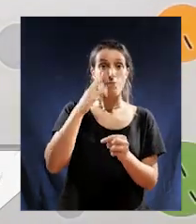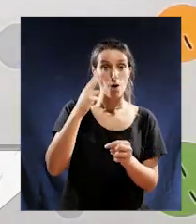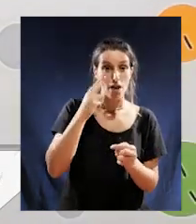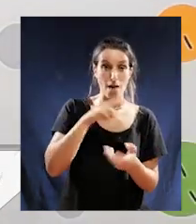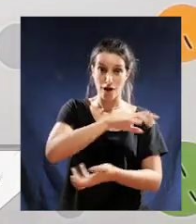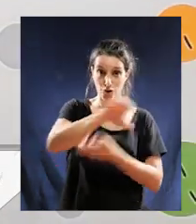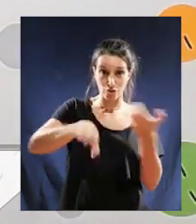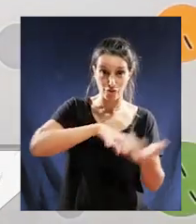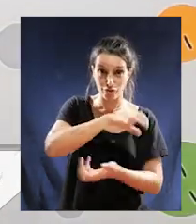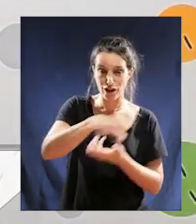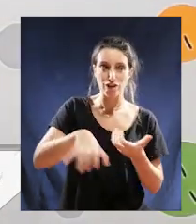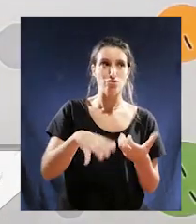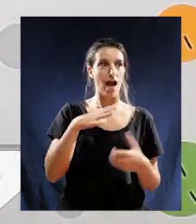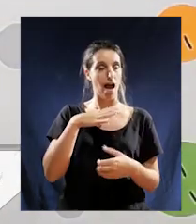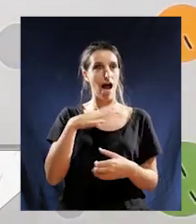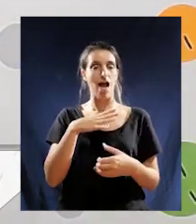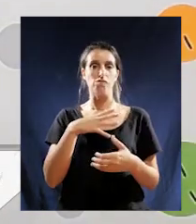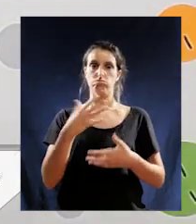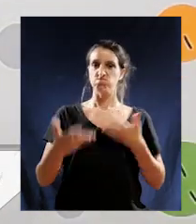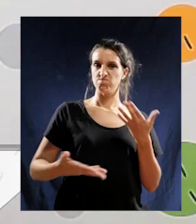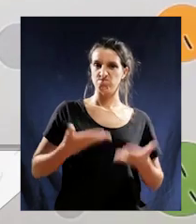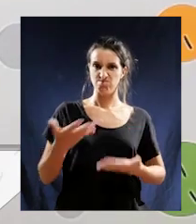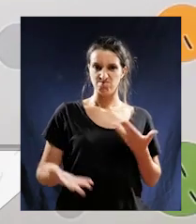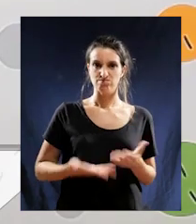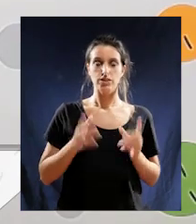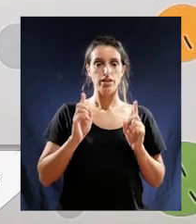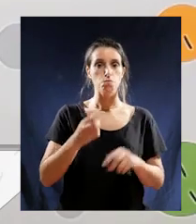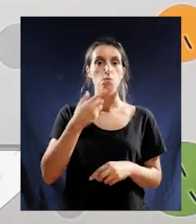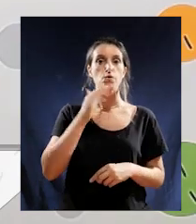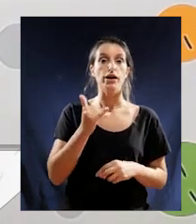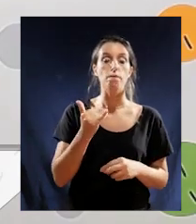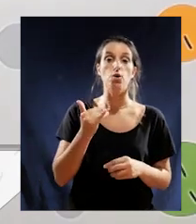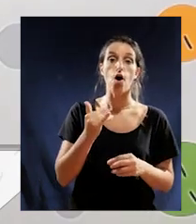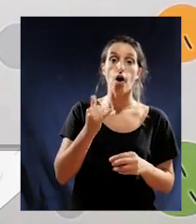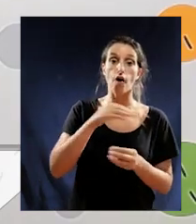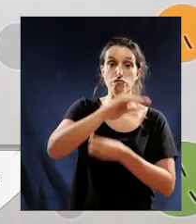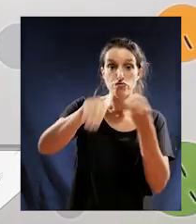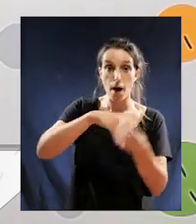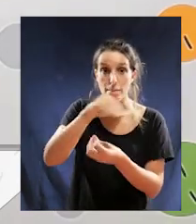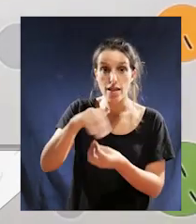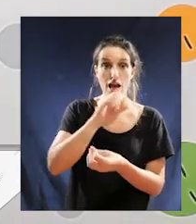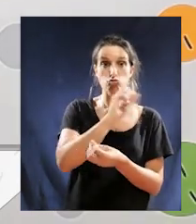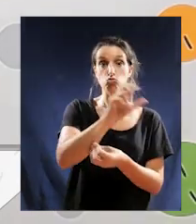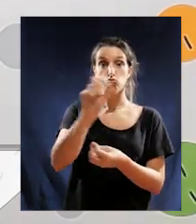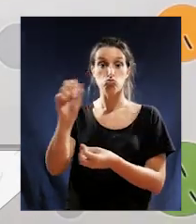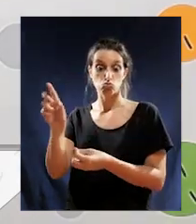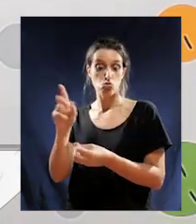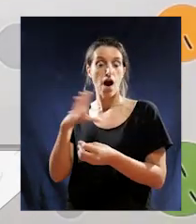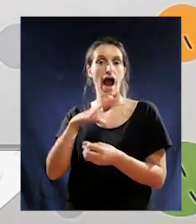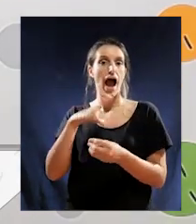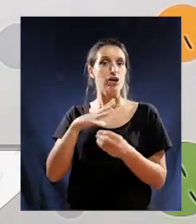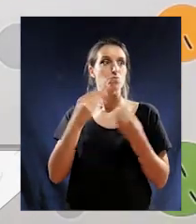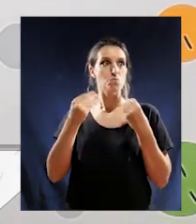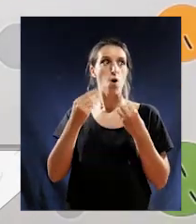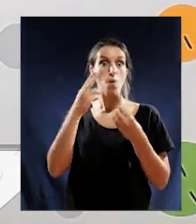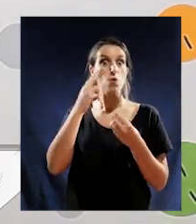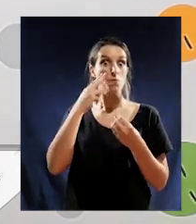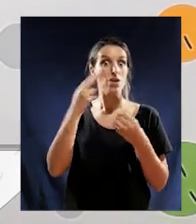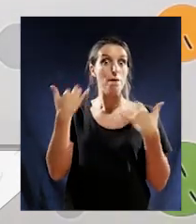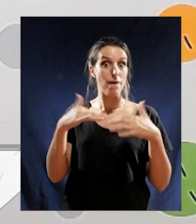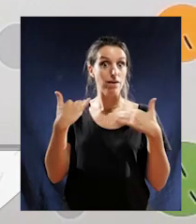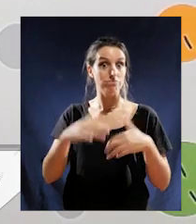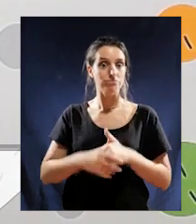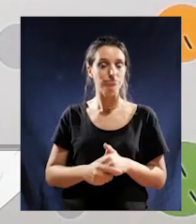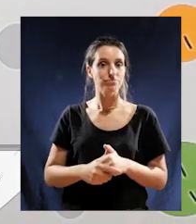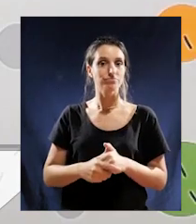es un es un lugar donde se dirime en ciertos conflictos donde se viven ciertos malestares también una familia una familia cada